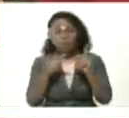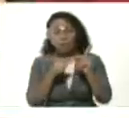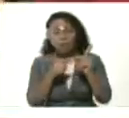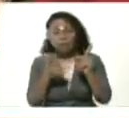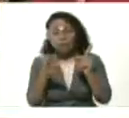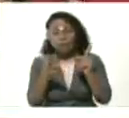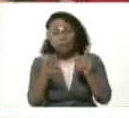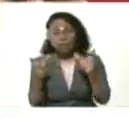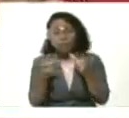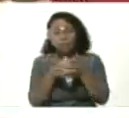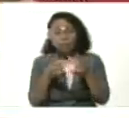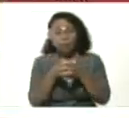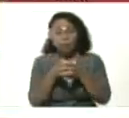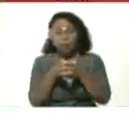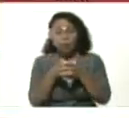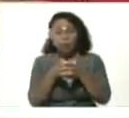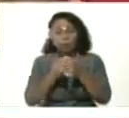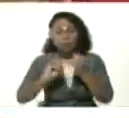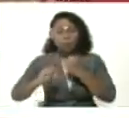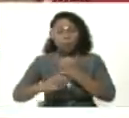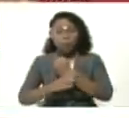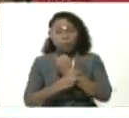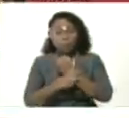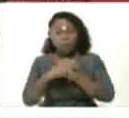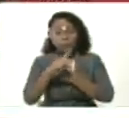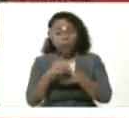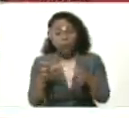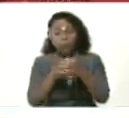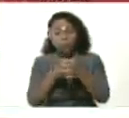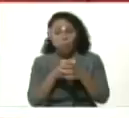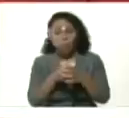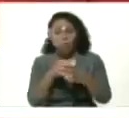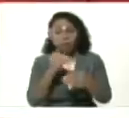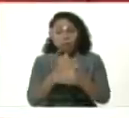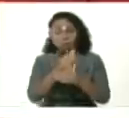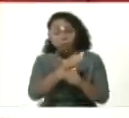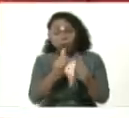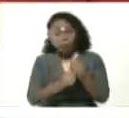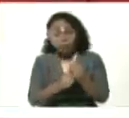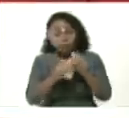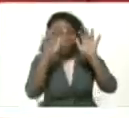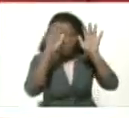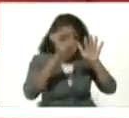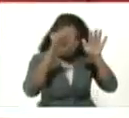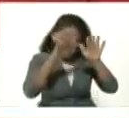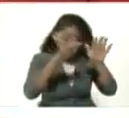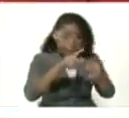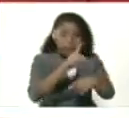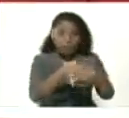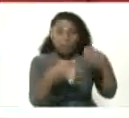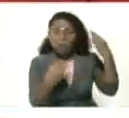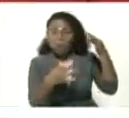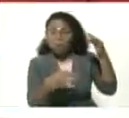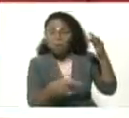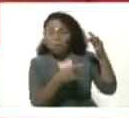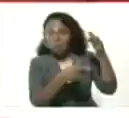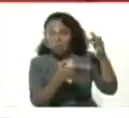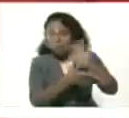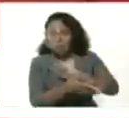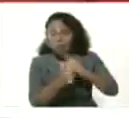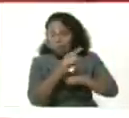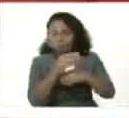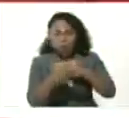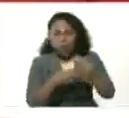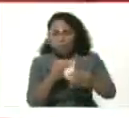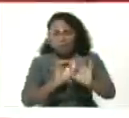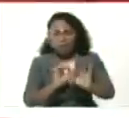la banda de Juanito Limaña y toda su banda quedaban como subordinados de Toy Story. Ese era el papel de él. Él no tiene ningún rol que jugar